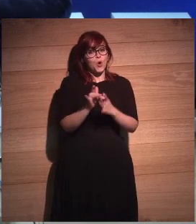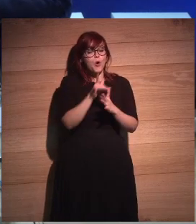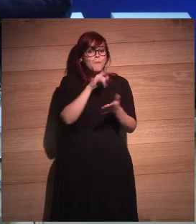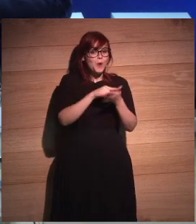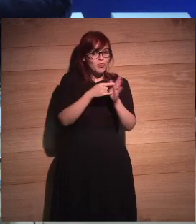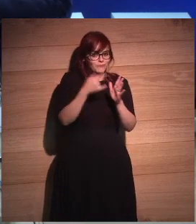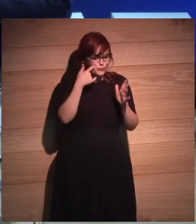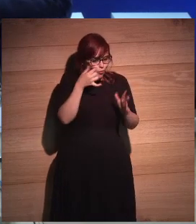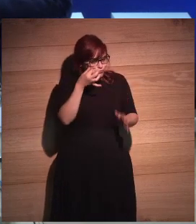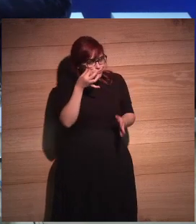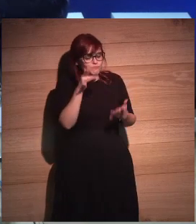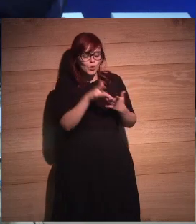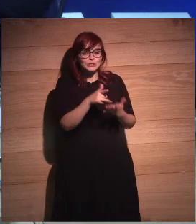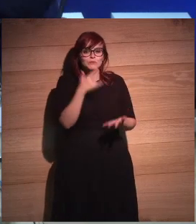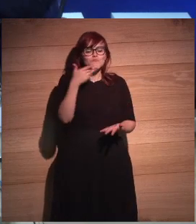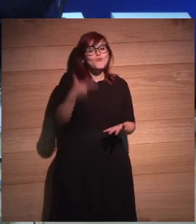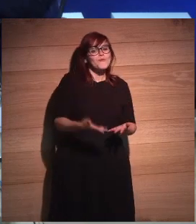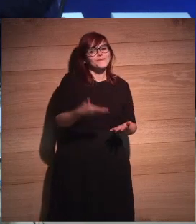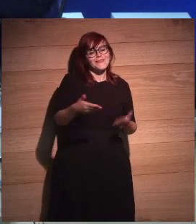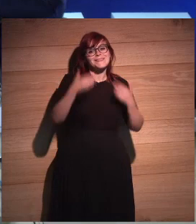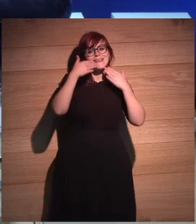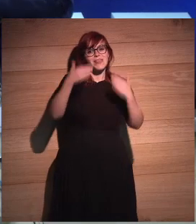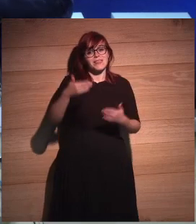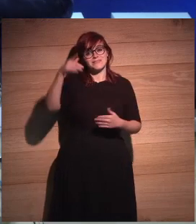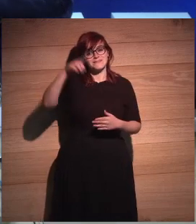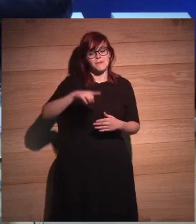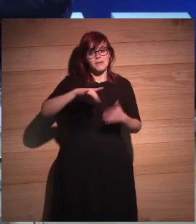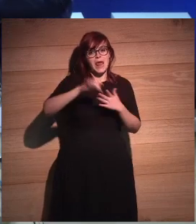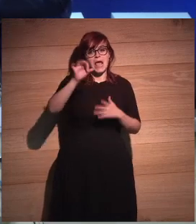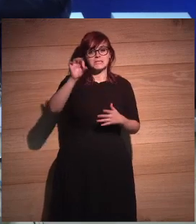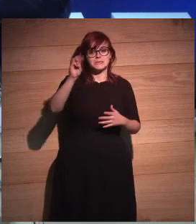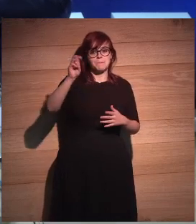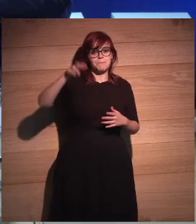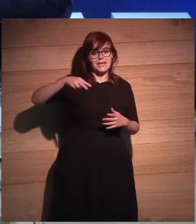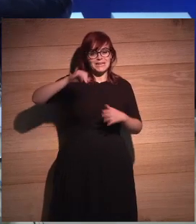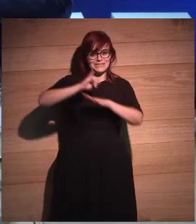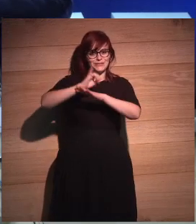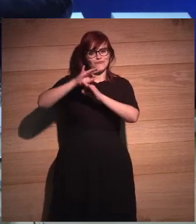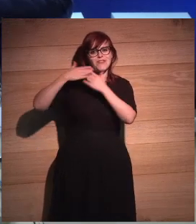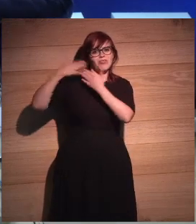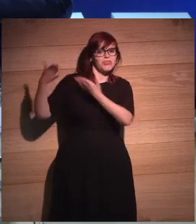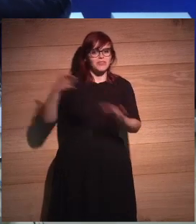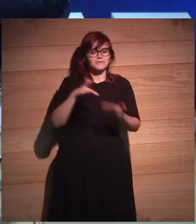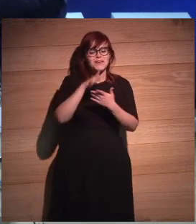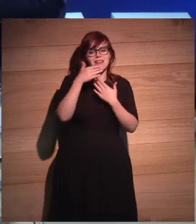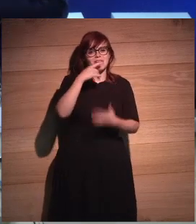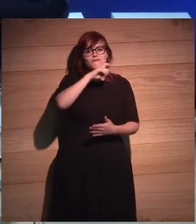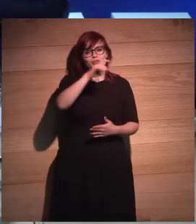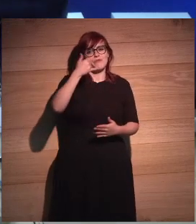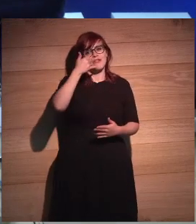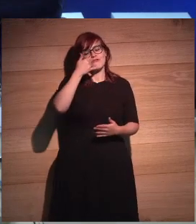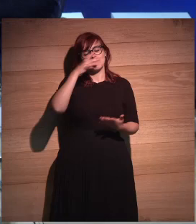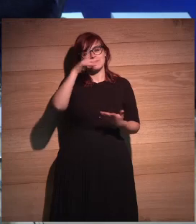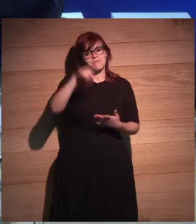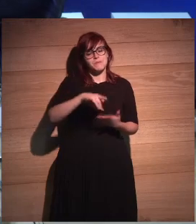propio proyecto. Es cada día más importante. Gracias al Aspen Institute por haberte traído, gracias a la Fundación Telefónica